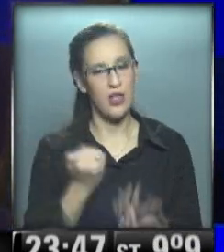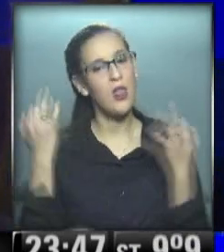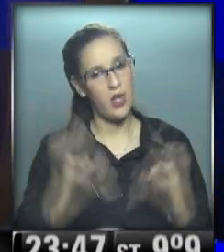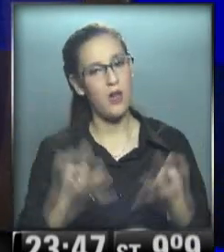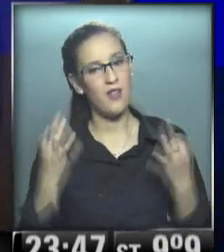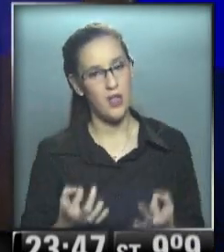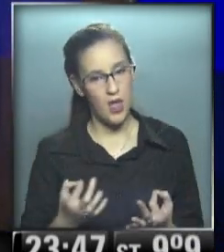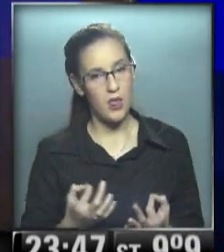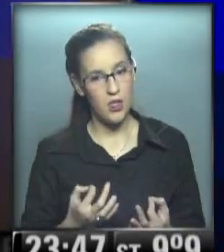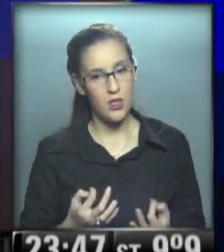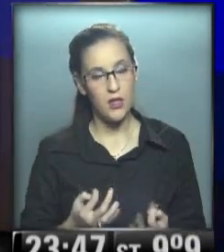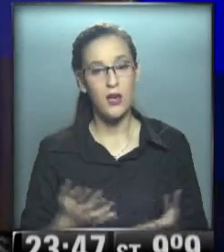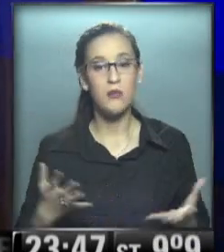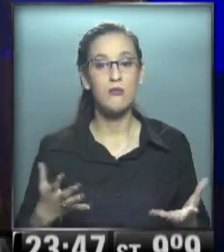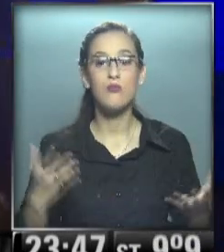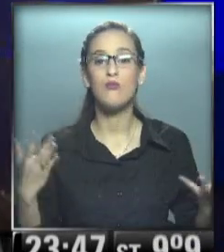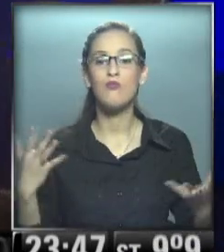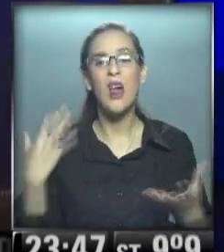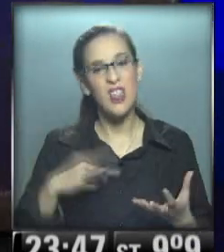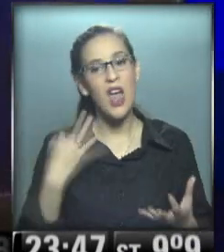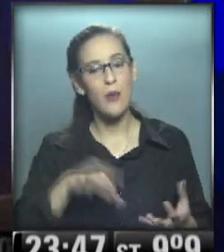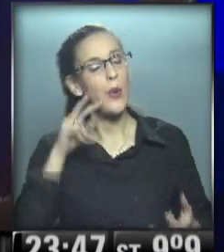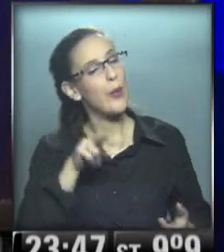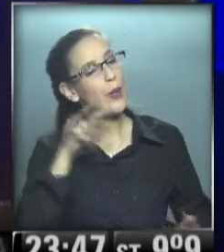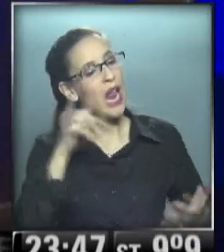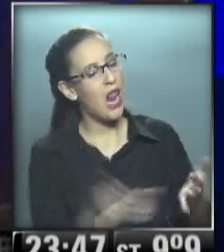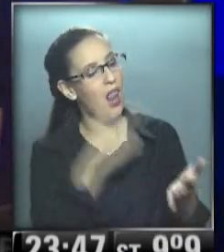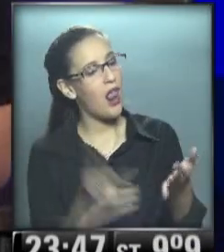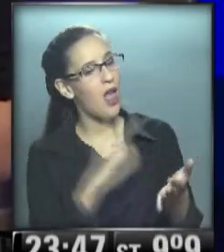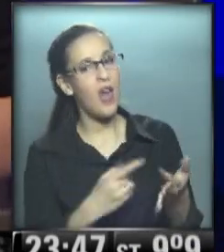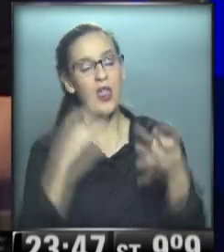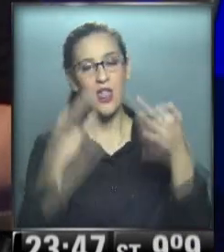y que muchos deberían recurrir para aprender realmente periodismo.